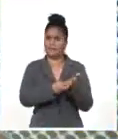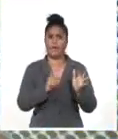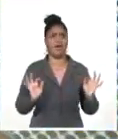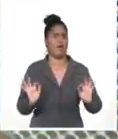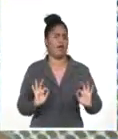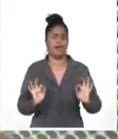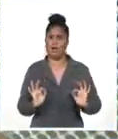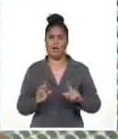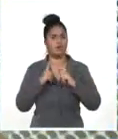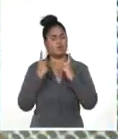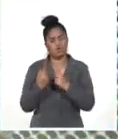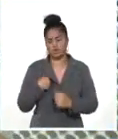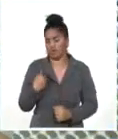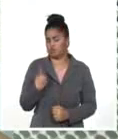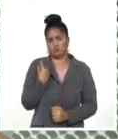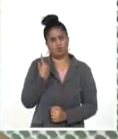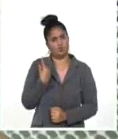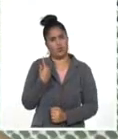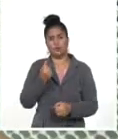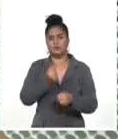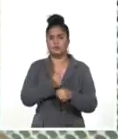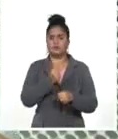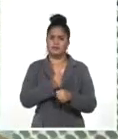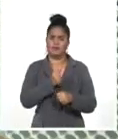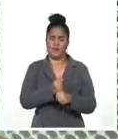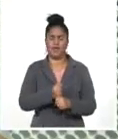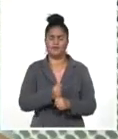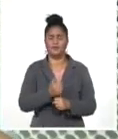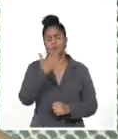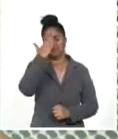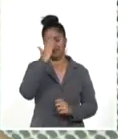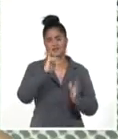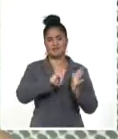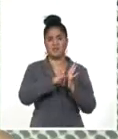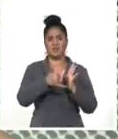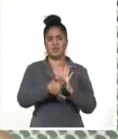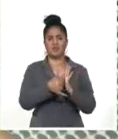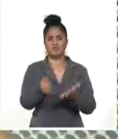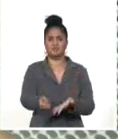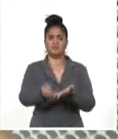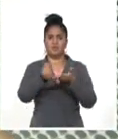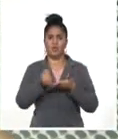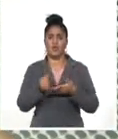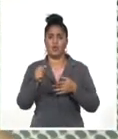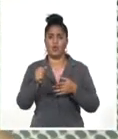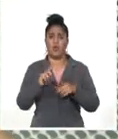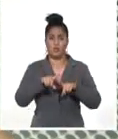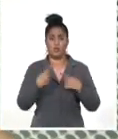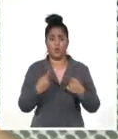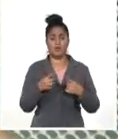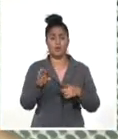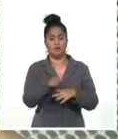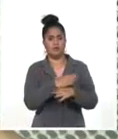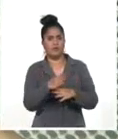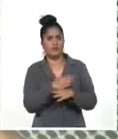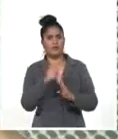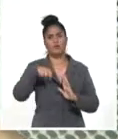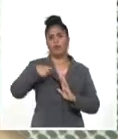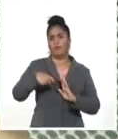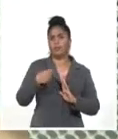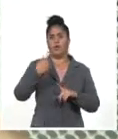de los emprendimientos que nos apoyan, pues no sería posible, porque la diversidad que mostramos en los talleres y los recursos